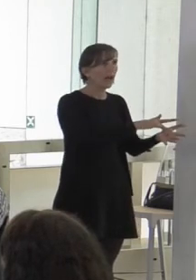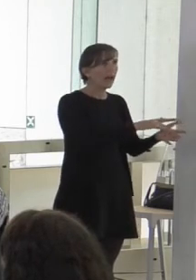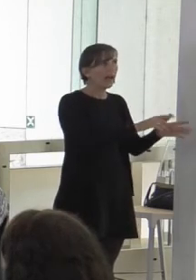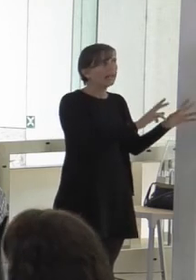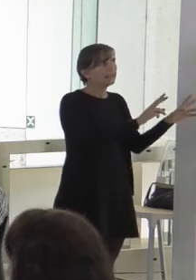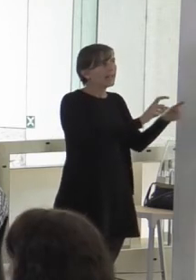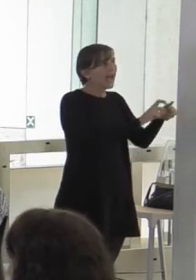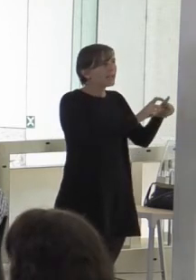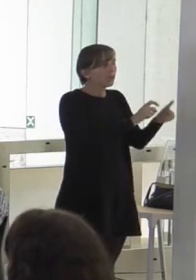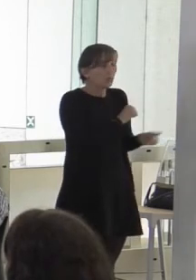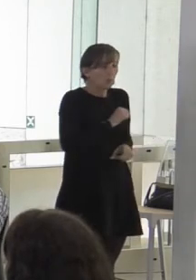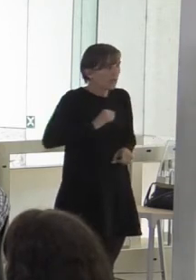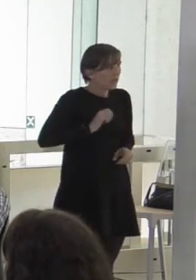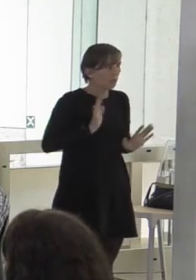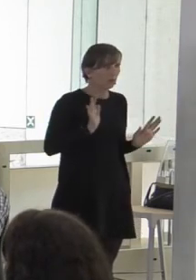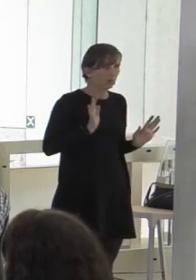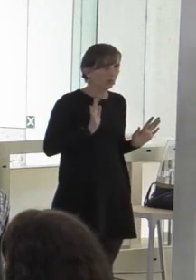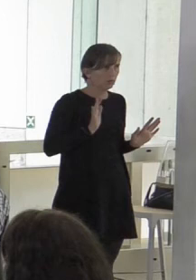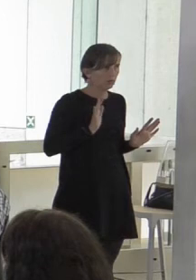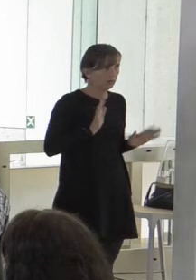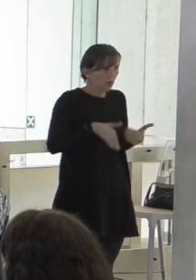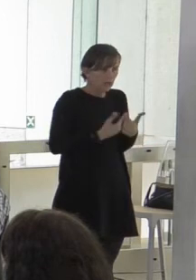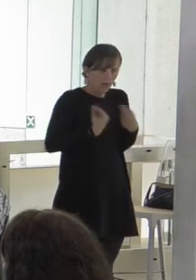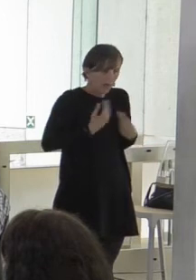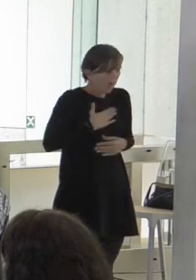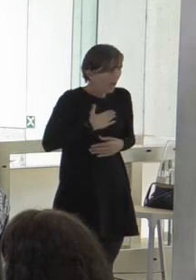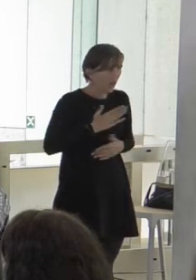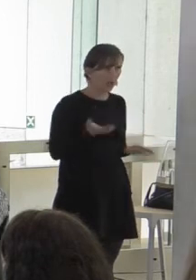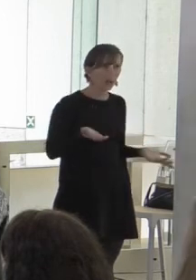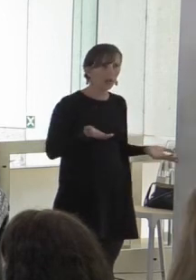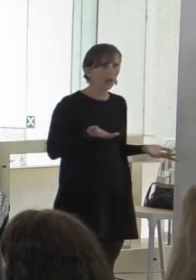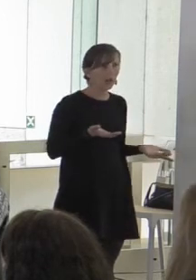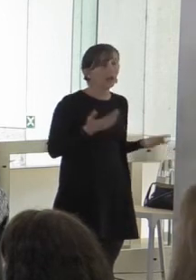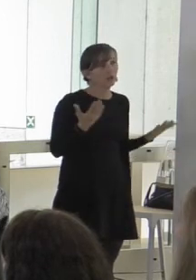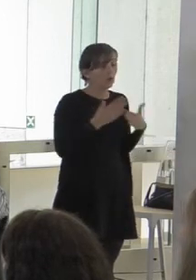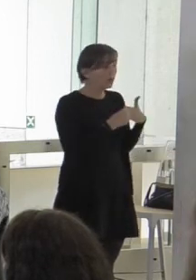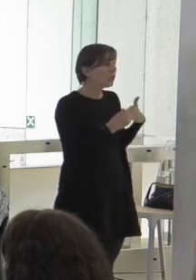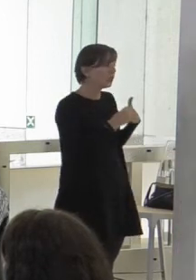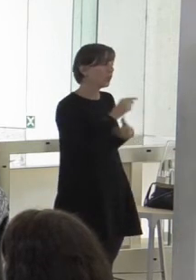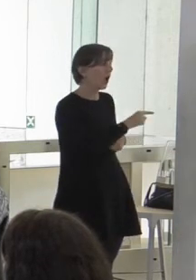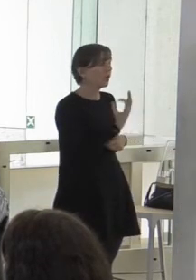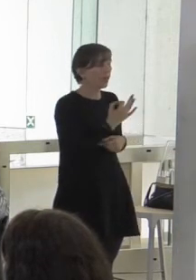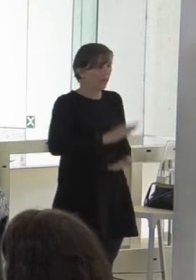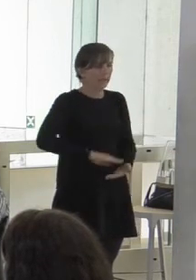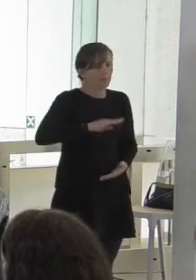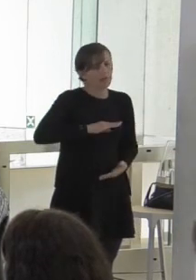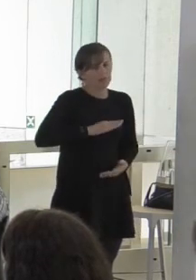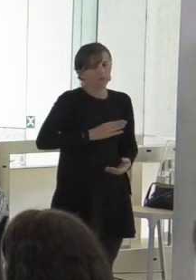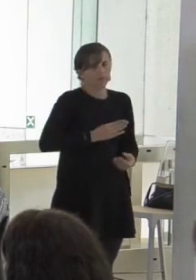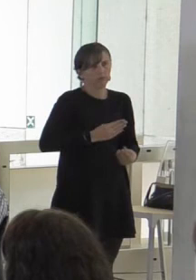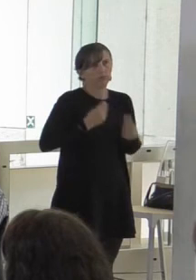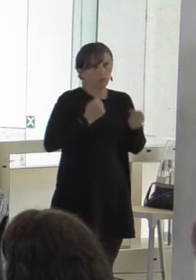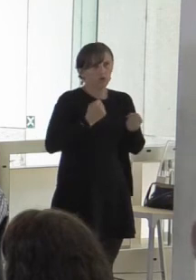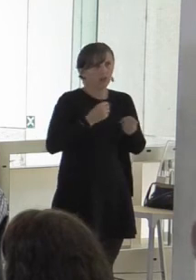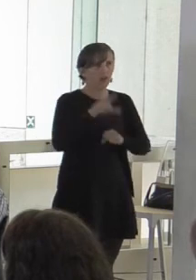muy, muy íntimos, incluso de su propia vida. Y entonces el usuario tiene que tener una capacidad muy grande